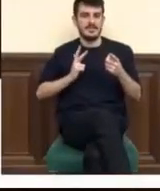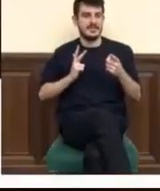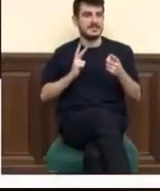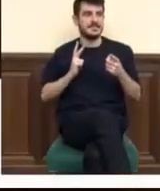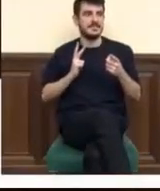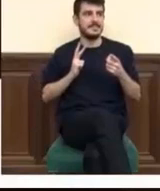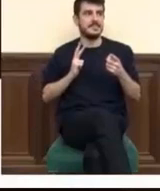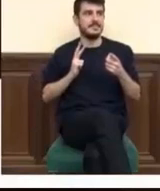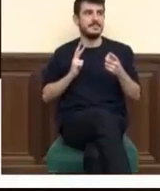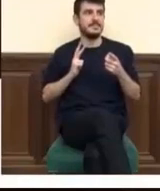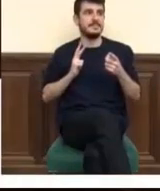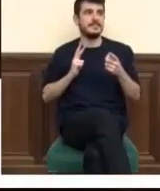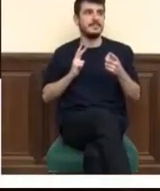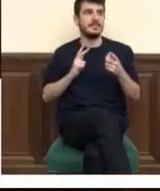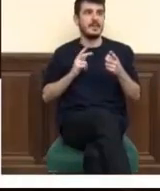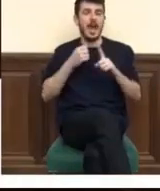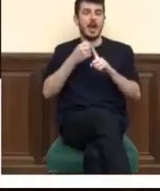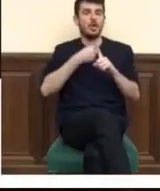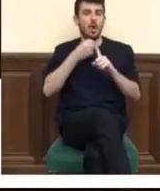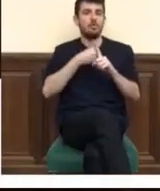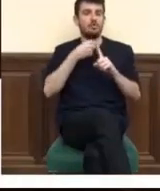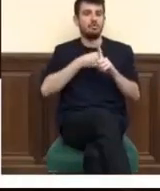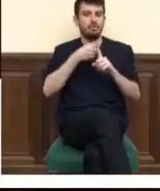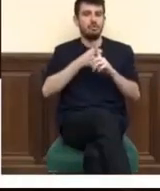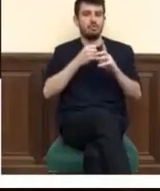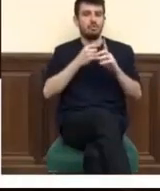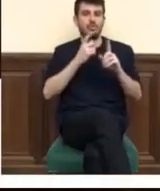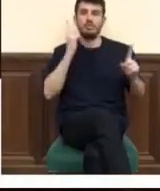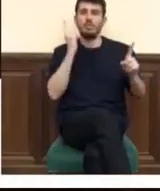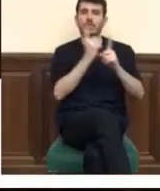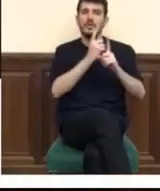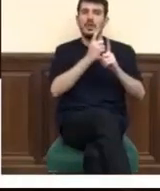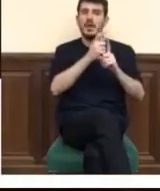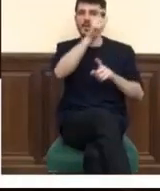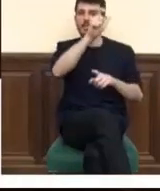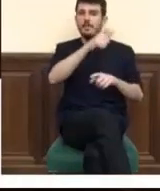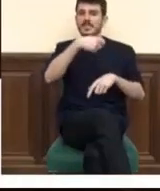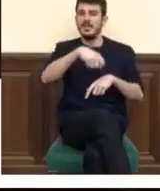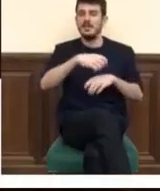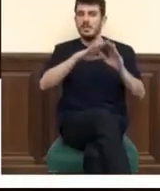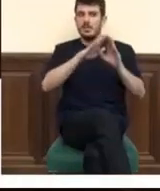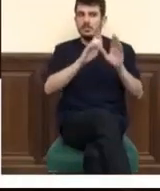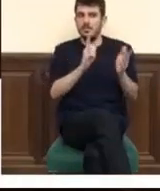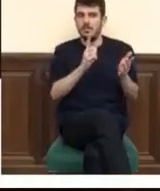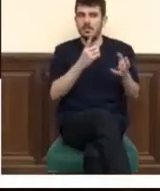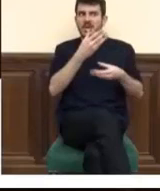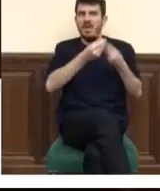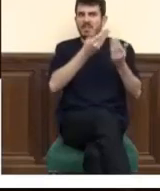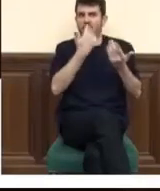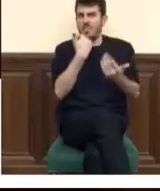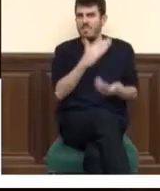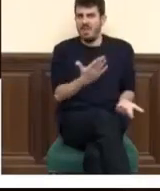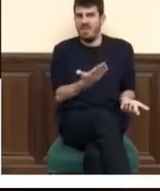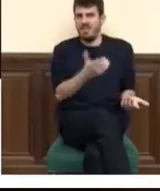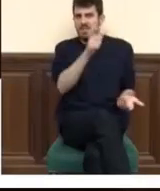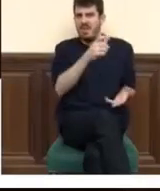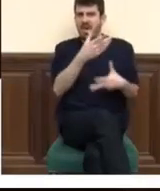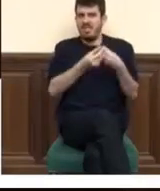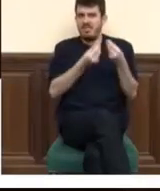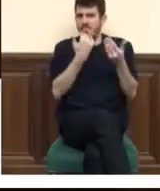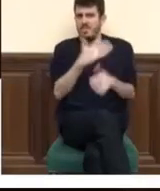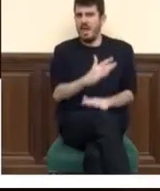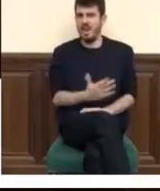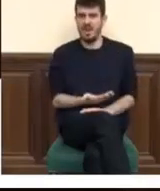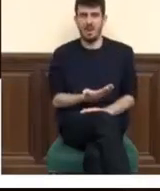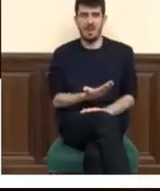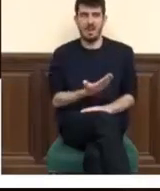Esto no es acoso y derribo contra la presidenta de la Comunidad de Madrid. Es que lo hace muy mal, oigan. Es que